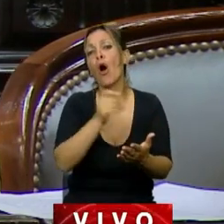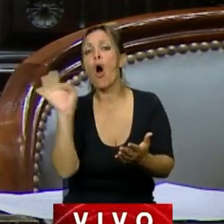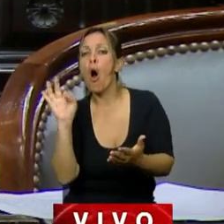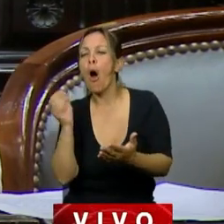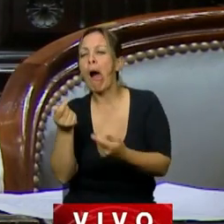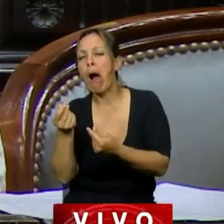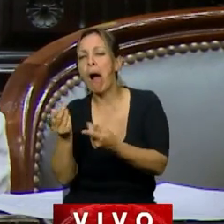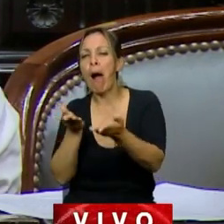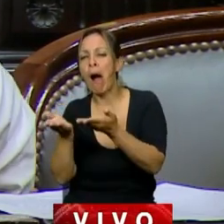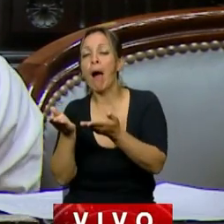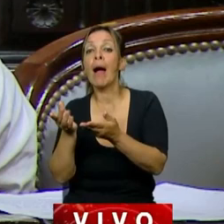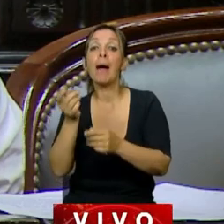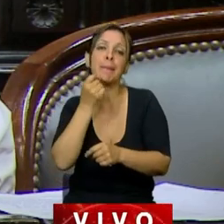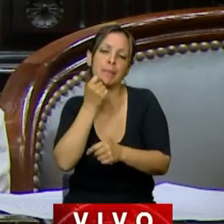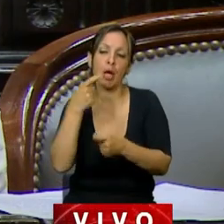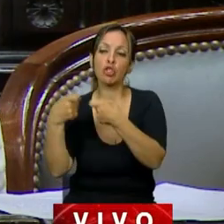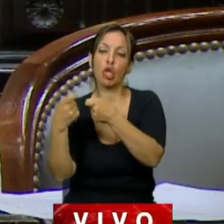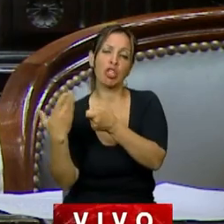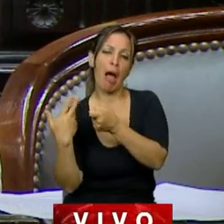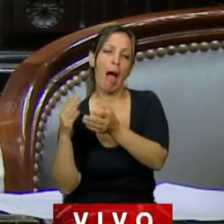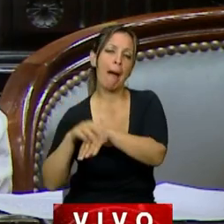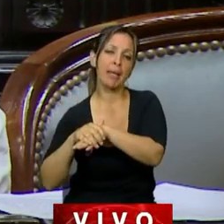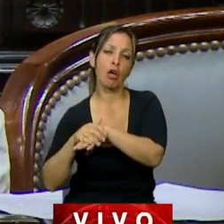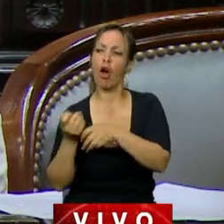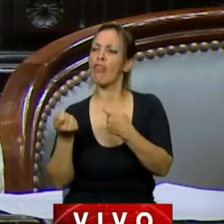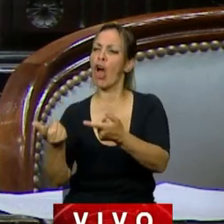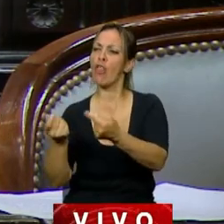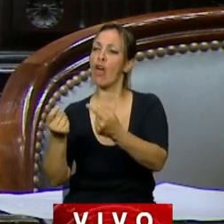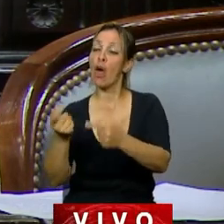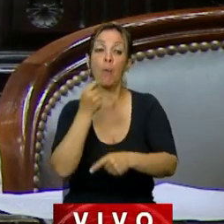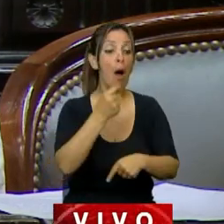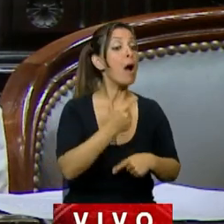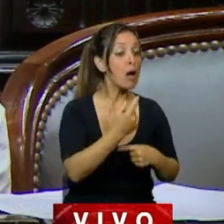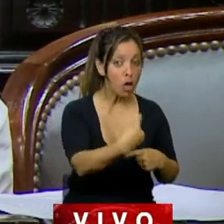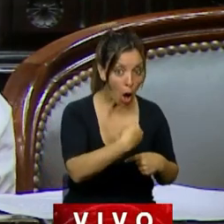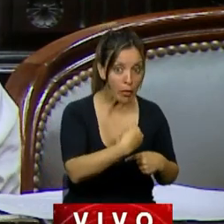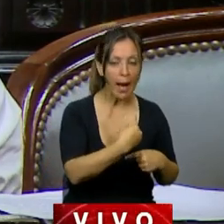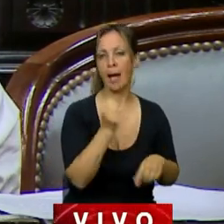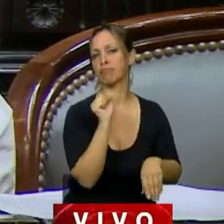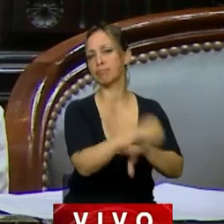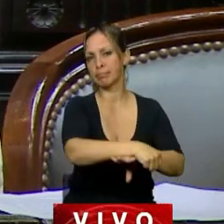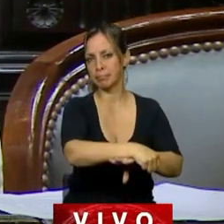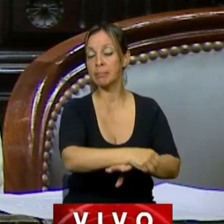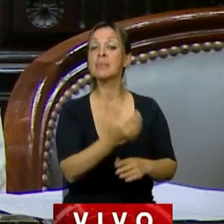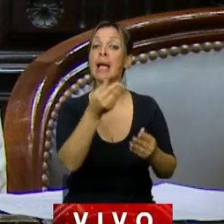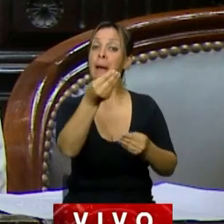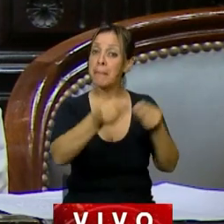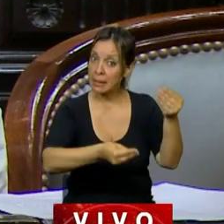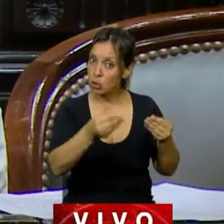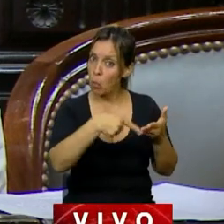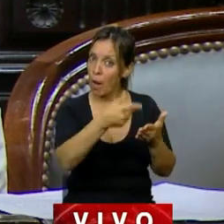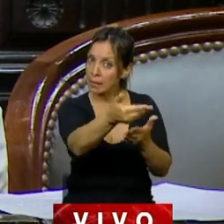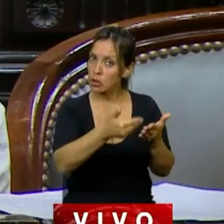amigo, te doy todo. Si no sos amigo, no te doy nada. Este presupuesto